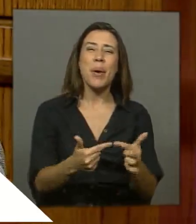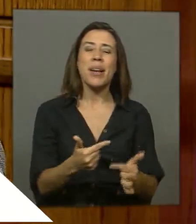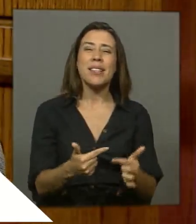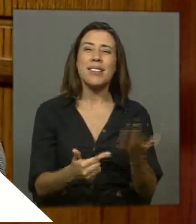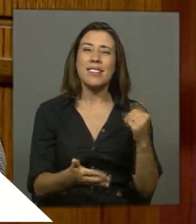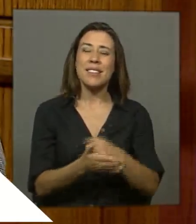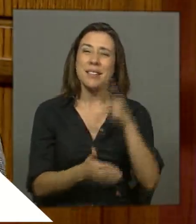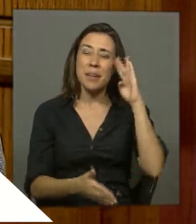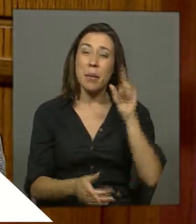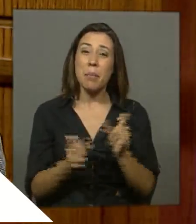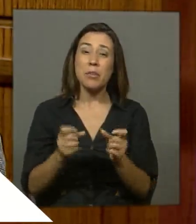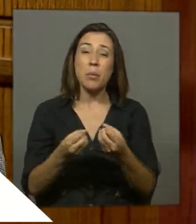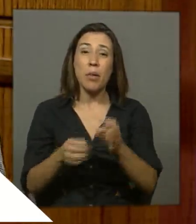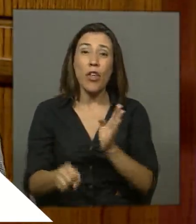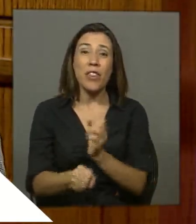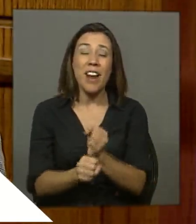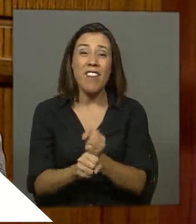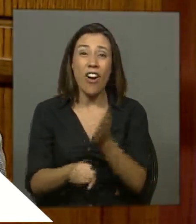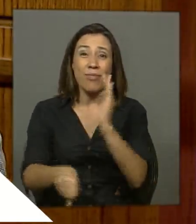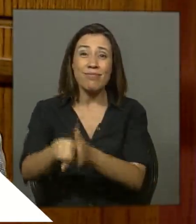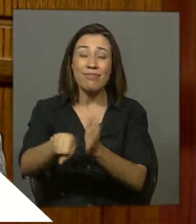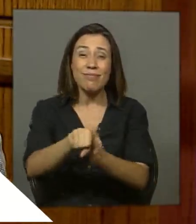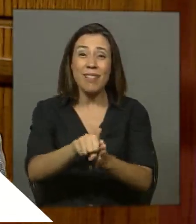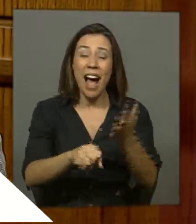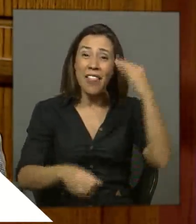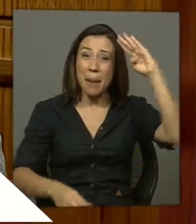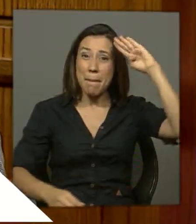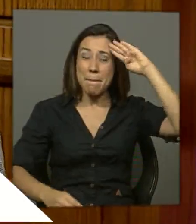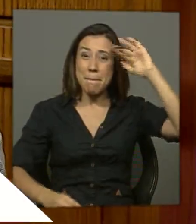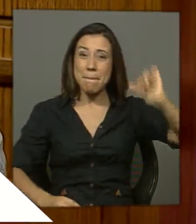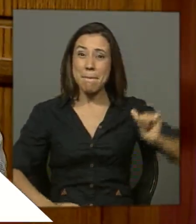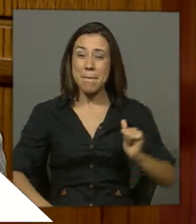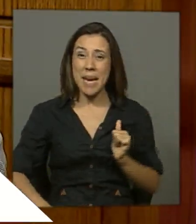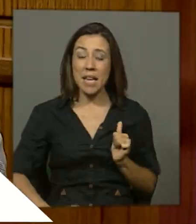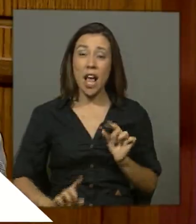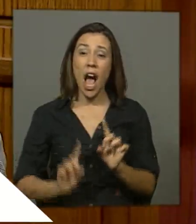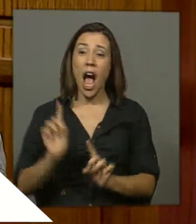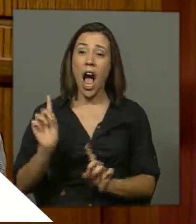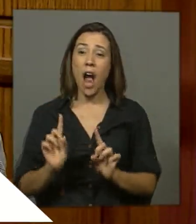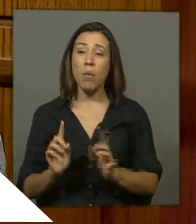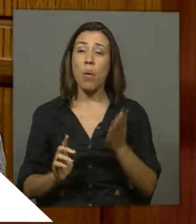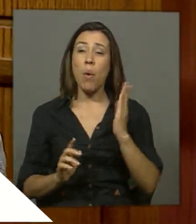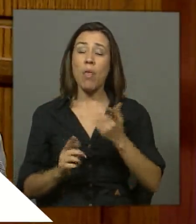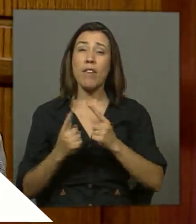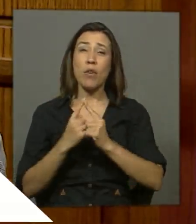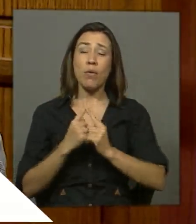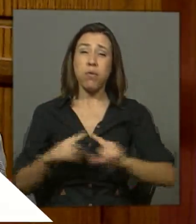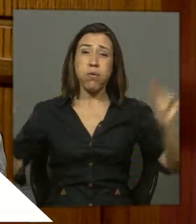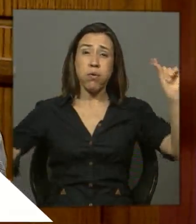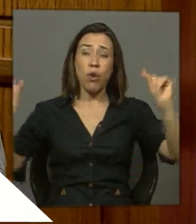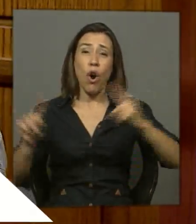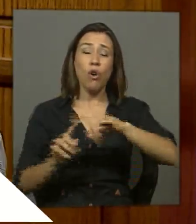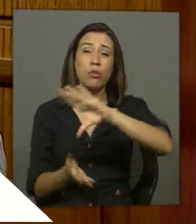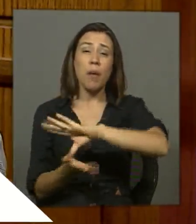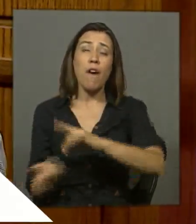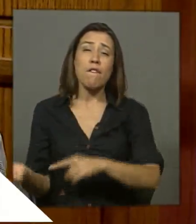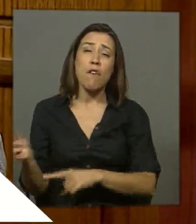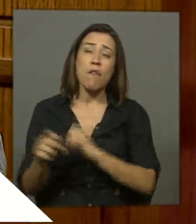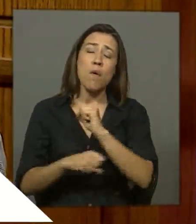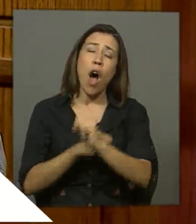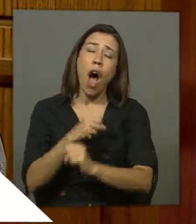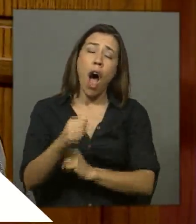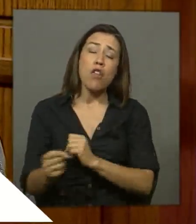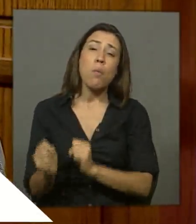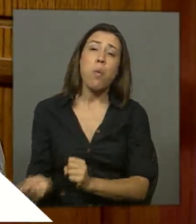son personas que Perdieron su trabajo durante el régimen militar algunos tuvieron que salir arrancando del país y volver después de muchos